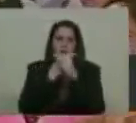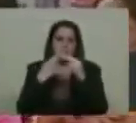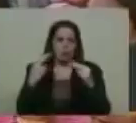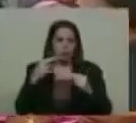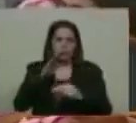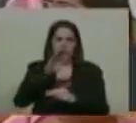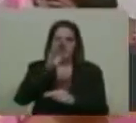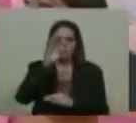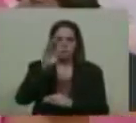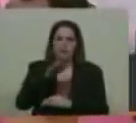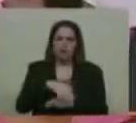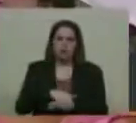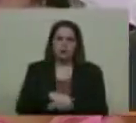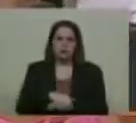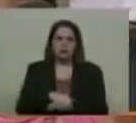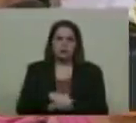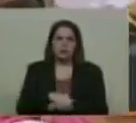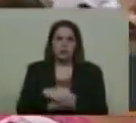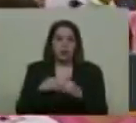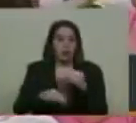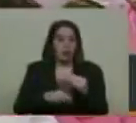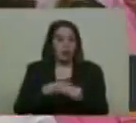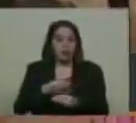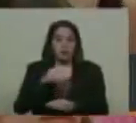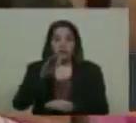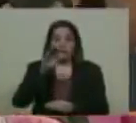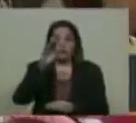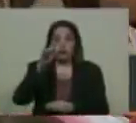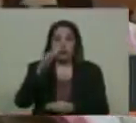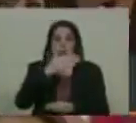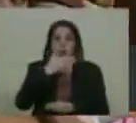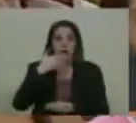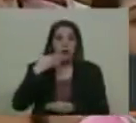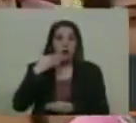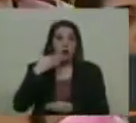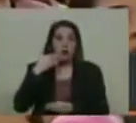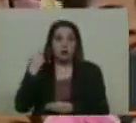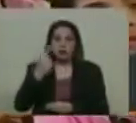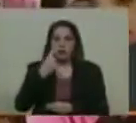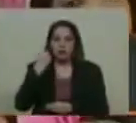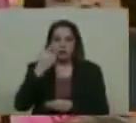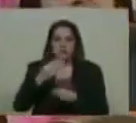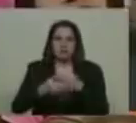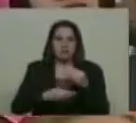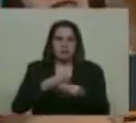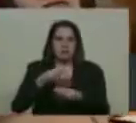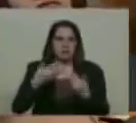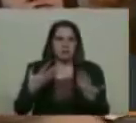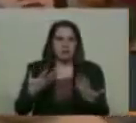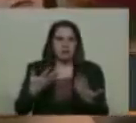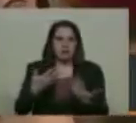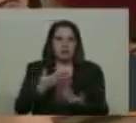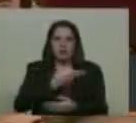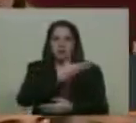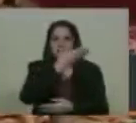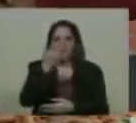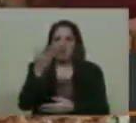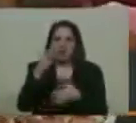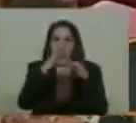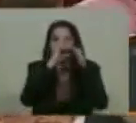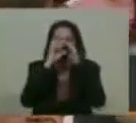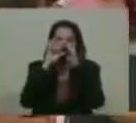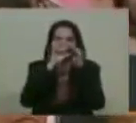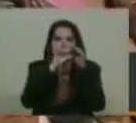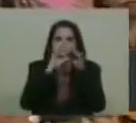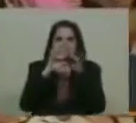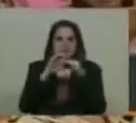futuro para hacer un futuro mejor, y solo podemos hacer un futuro mejor si estamos juntos, si